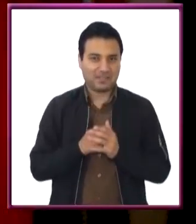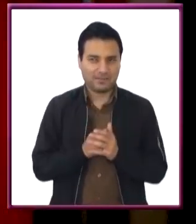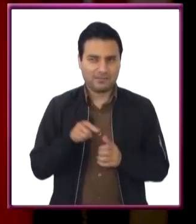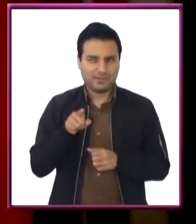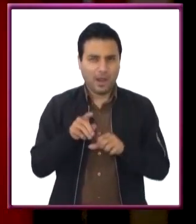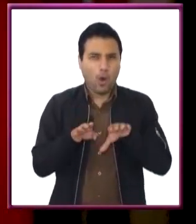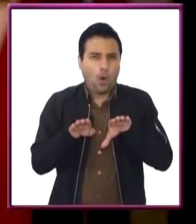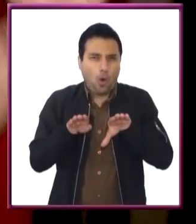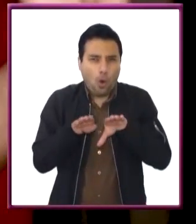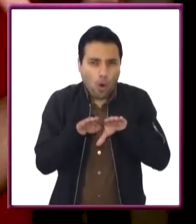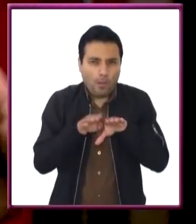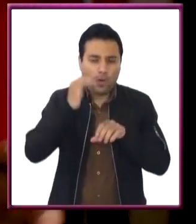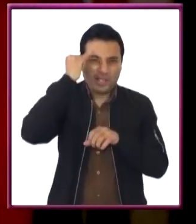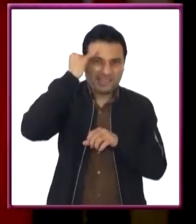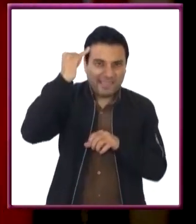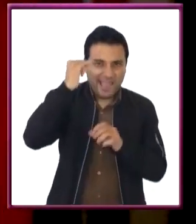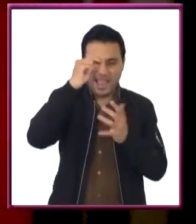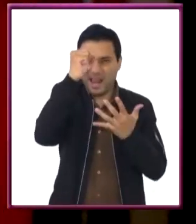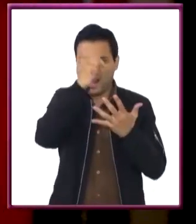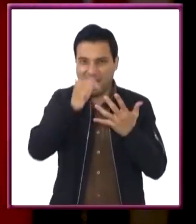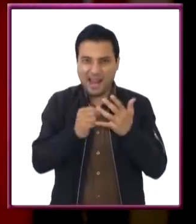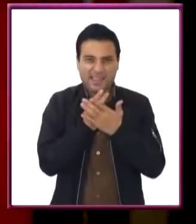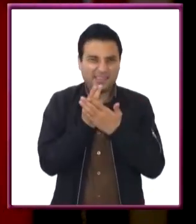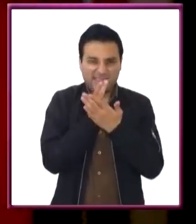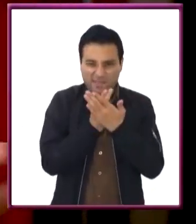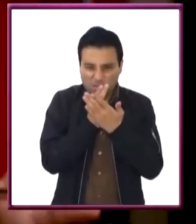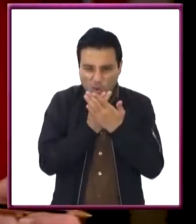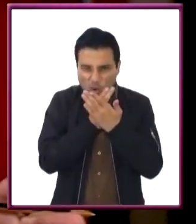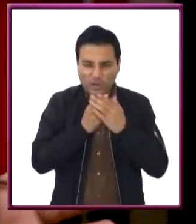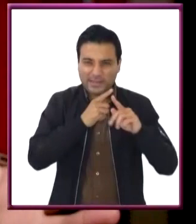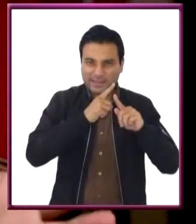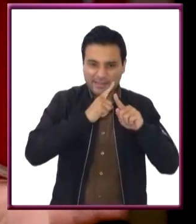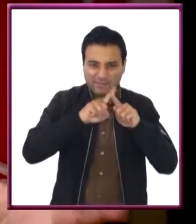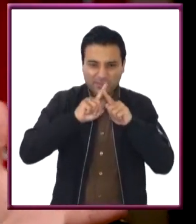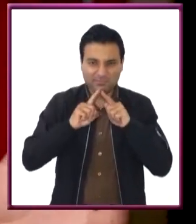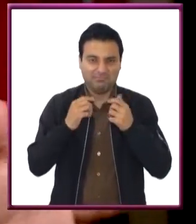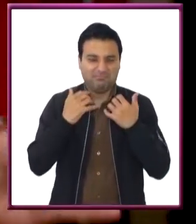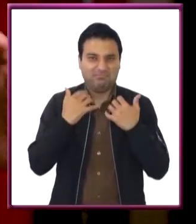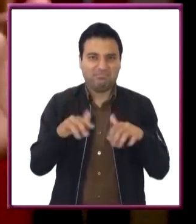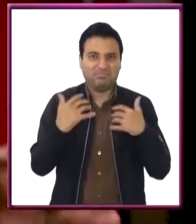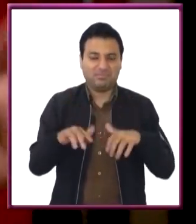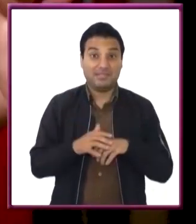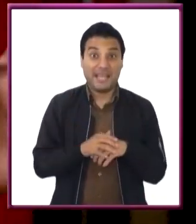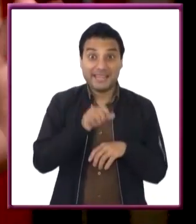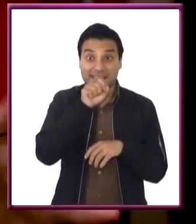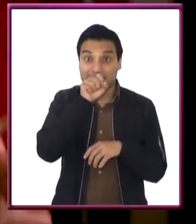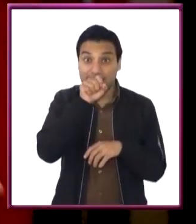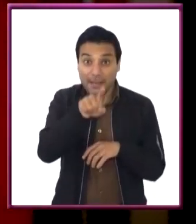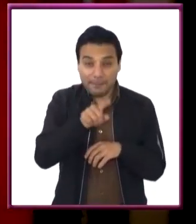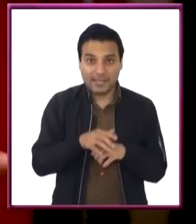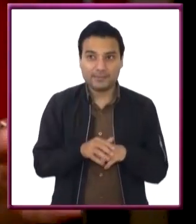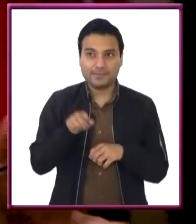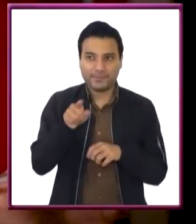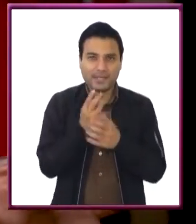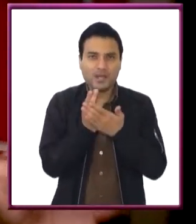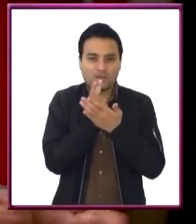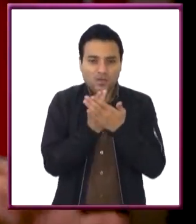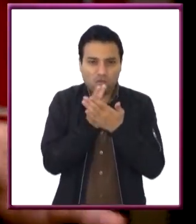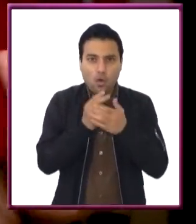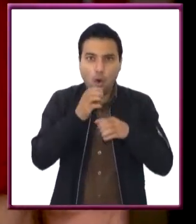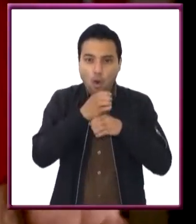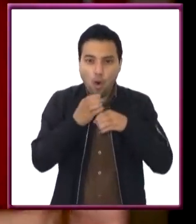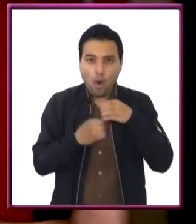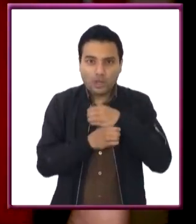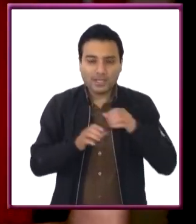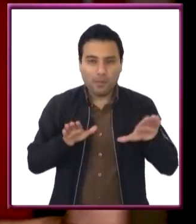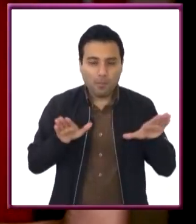él tenía estas ideas, hacía estas ilustraciones, estos dibujos, sobre todo también que hizo específicamente estas ilustraciones de